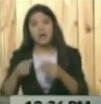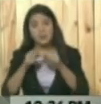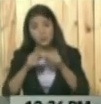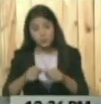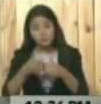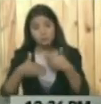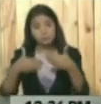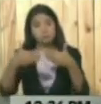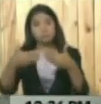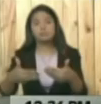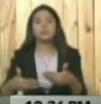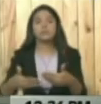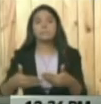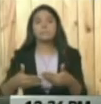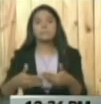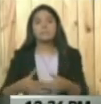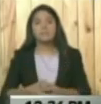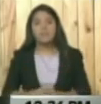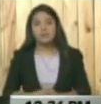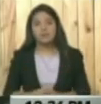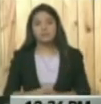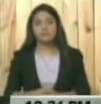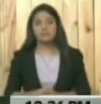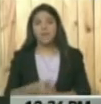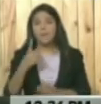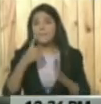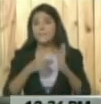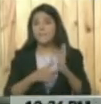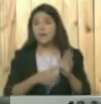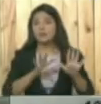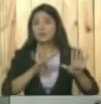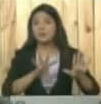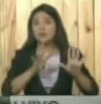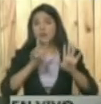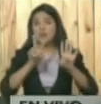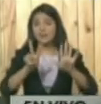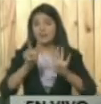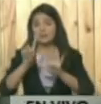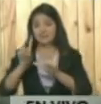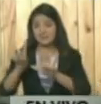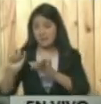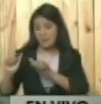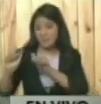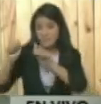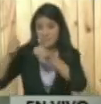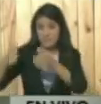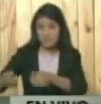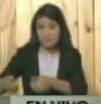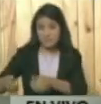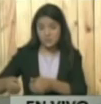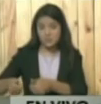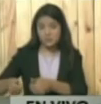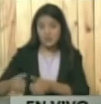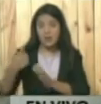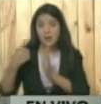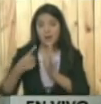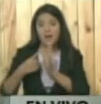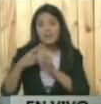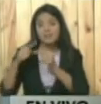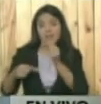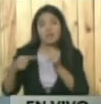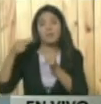sostenedor de las banderas que se levantaron en 1976 en Vancouver,